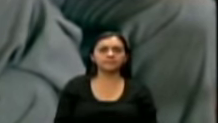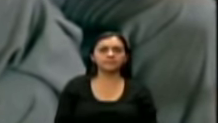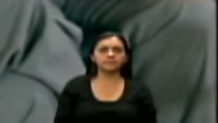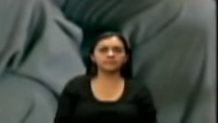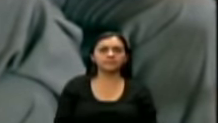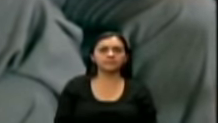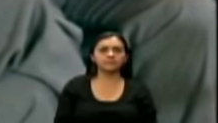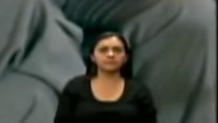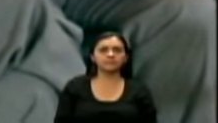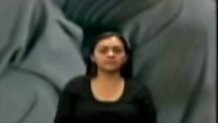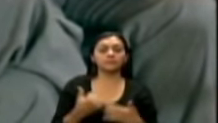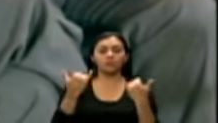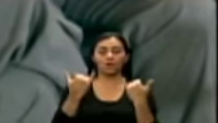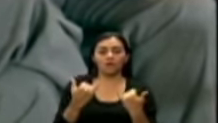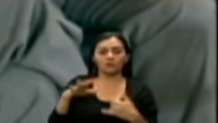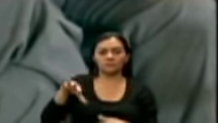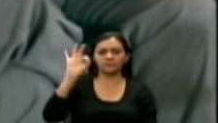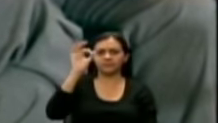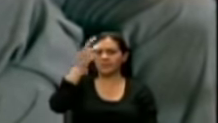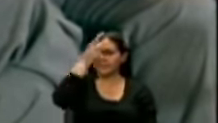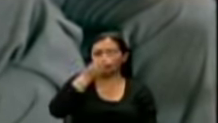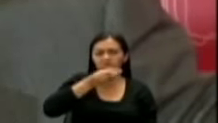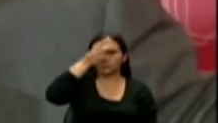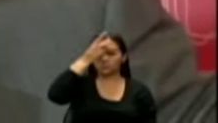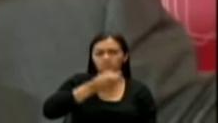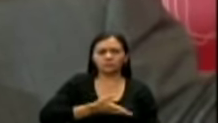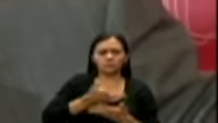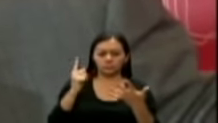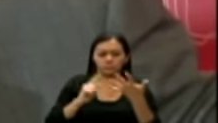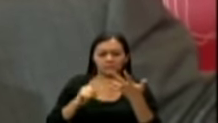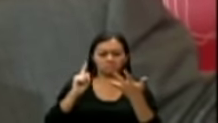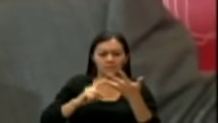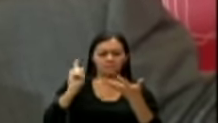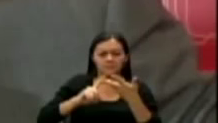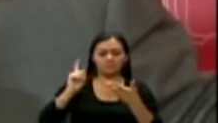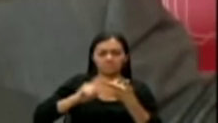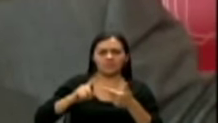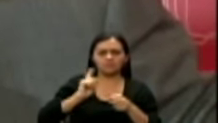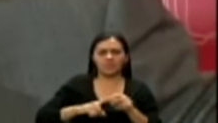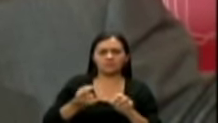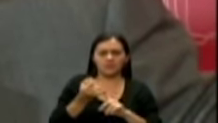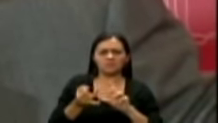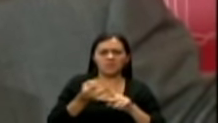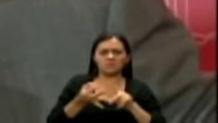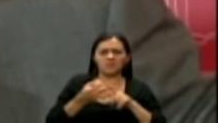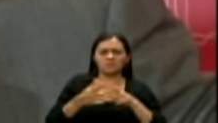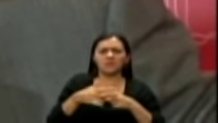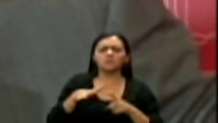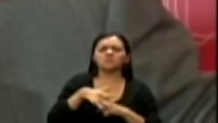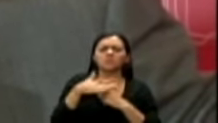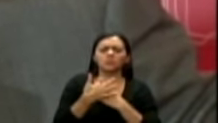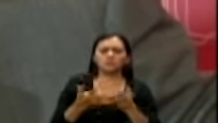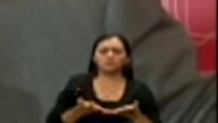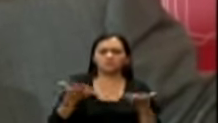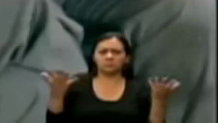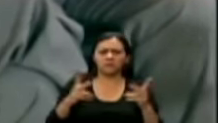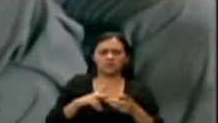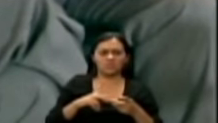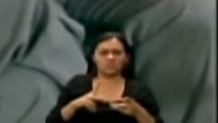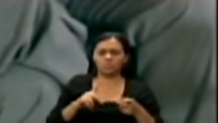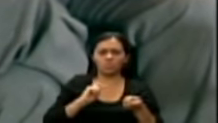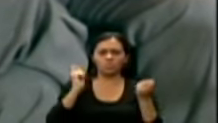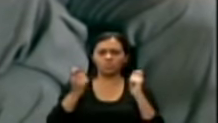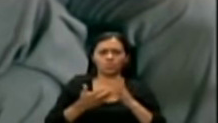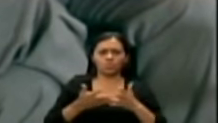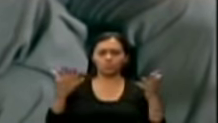de tomar decisiones muy importantes que están cambiando las circunstancias, incluso políticas, en América Latina y en el mundo.